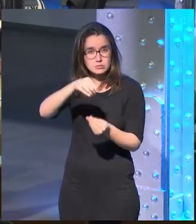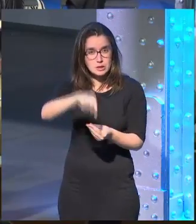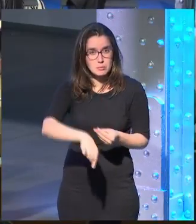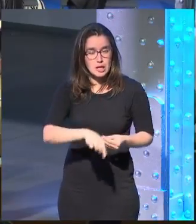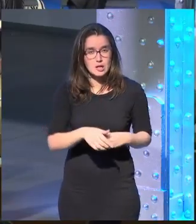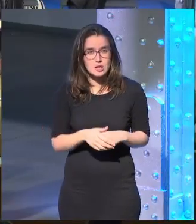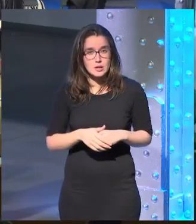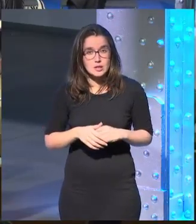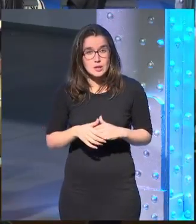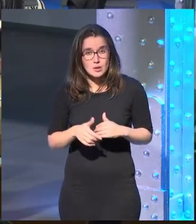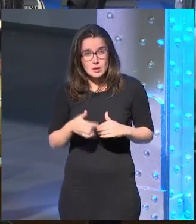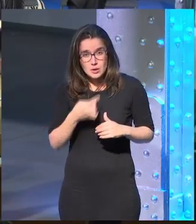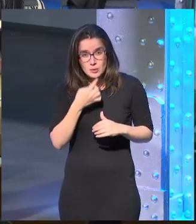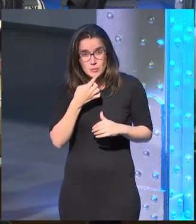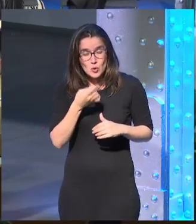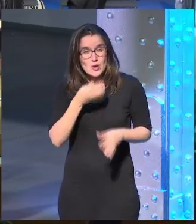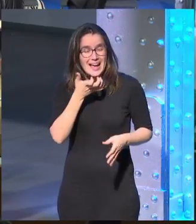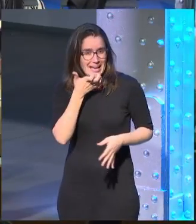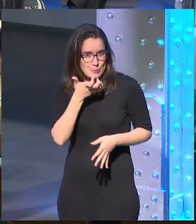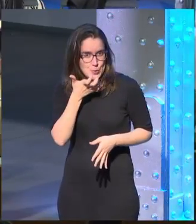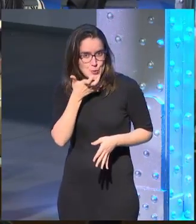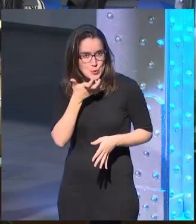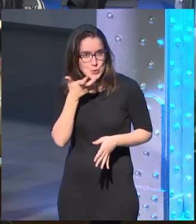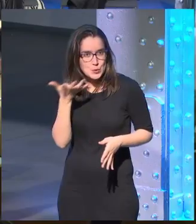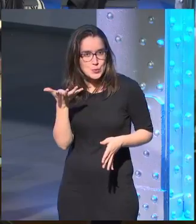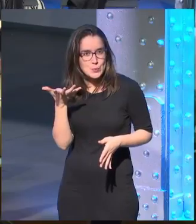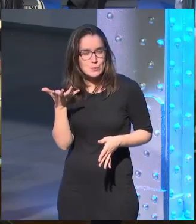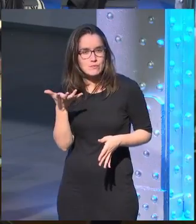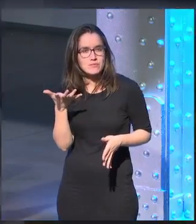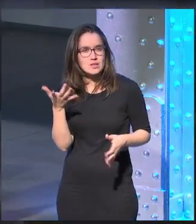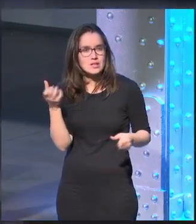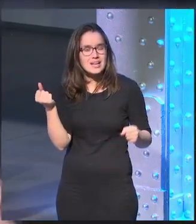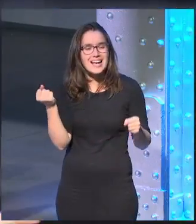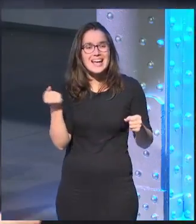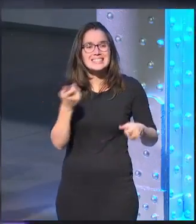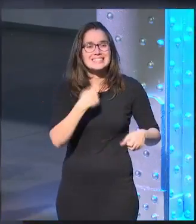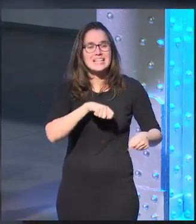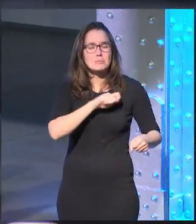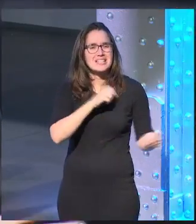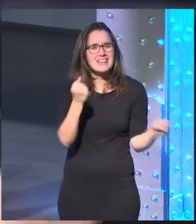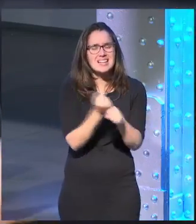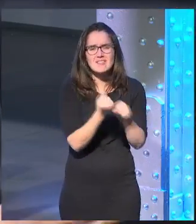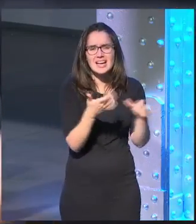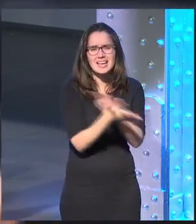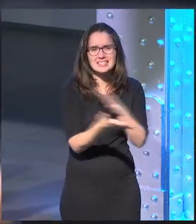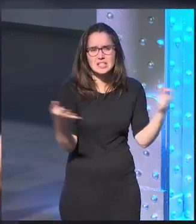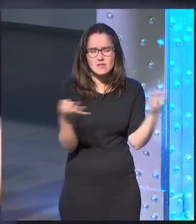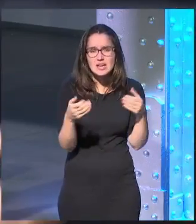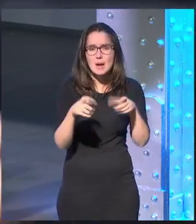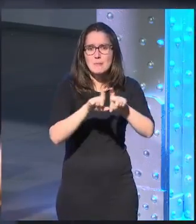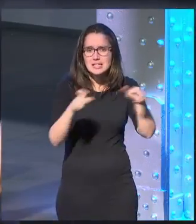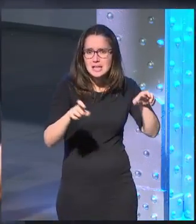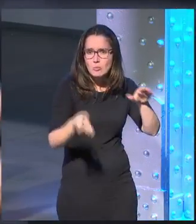de comentar. Voy a poner el ejemplo también de qué es trabajar en España. O sea, ¿cuántas